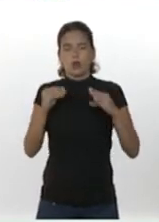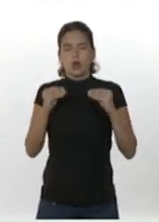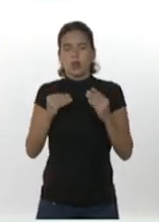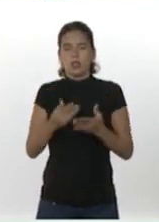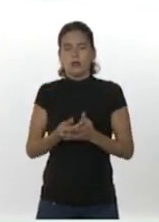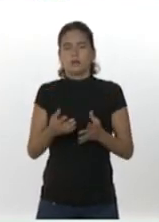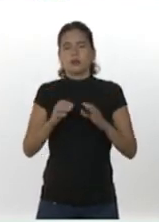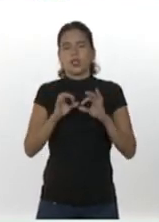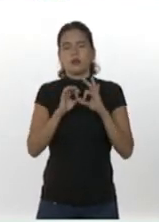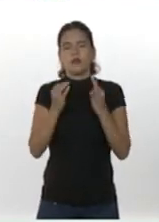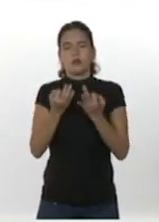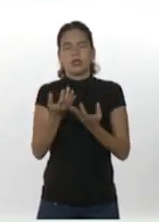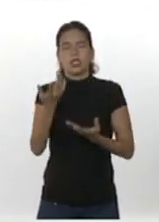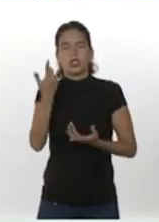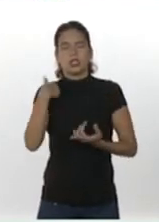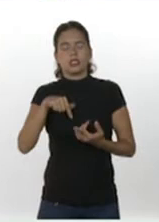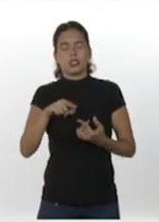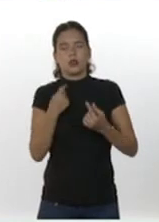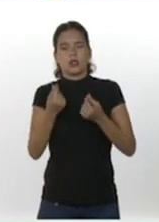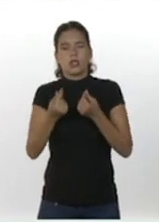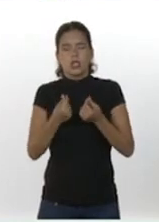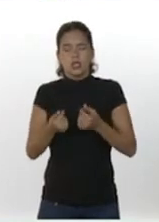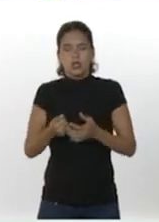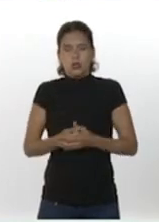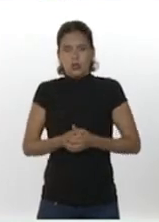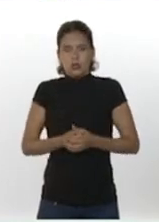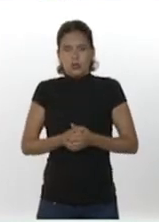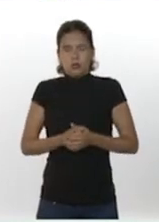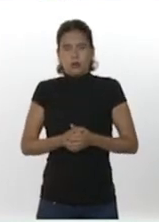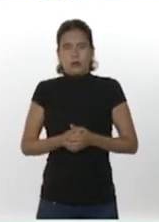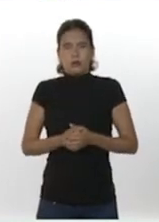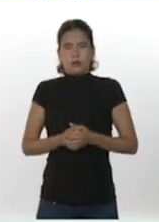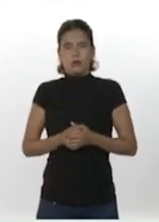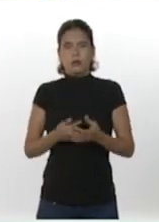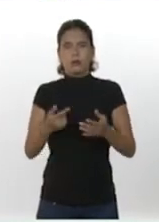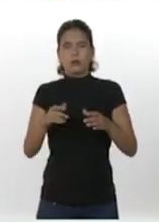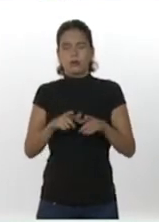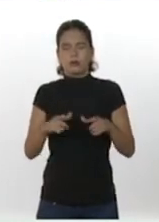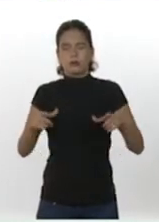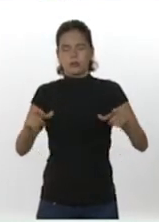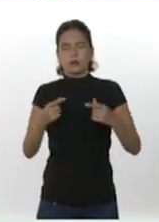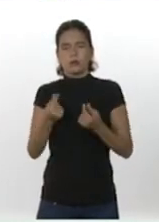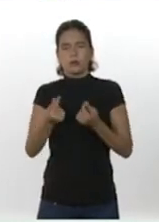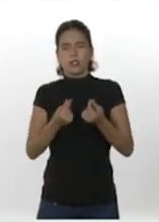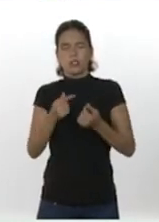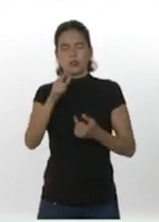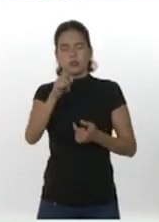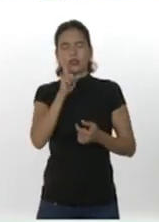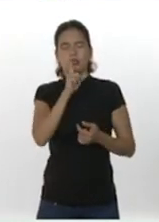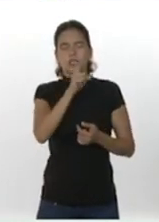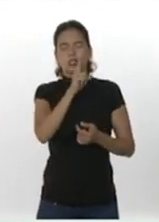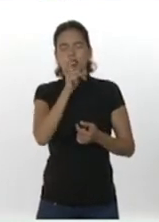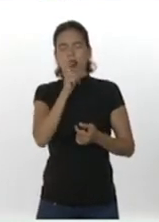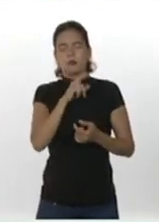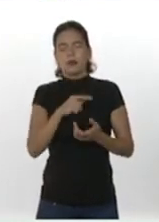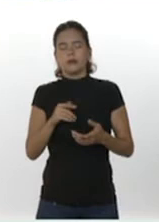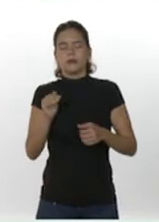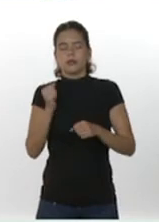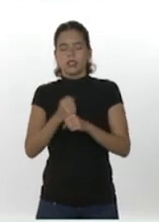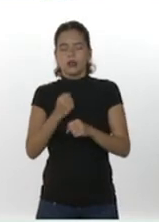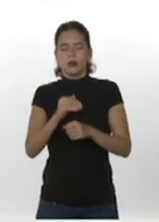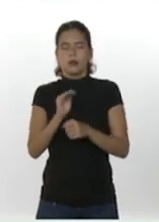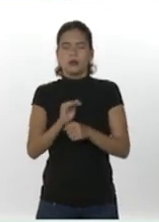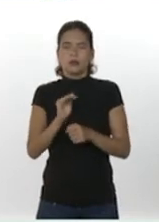algún familiar que tenga un negocio, un pequeño emprendimiento, un pequeño local comercial. Eso es lo que se llama la figura del empleo protegido.